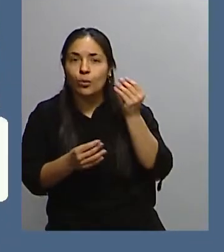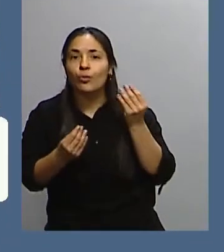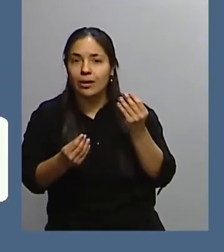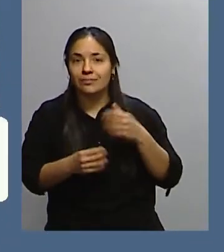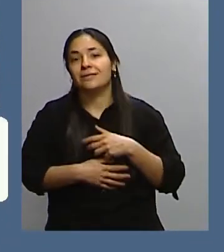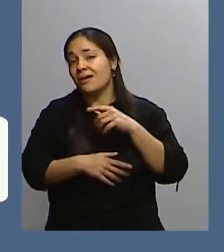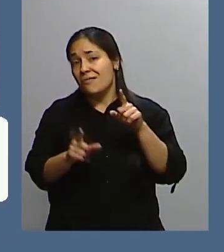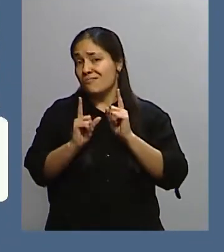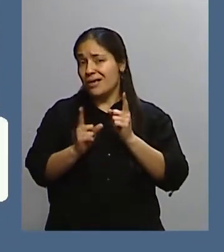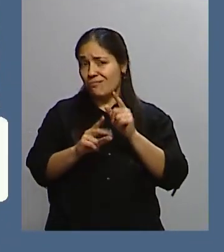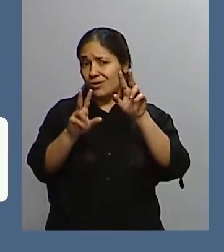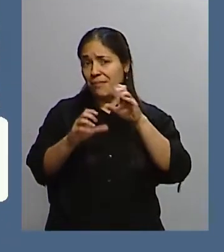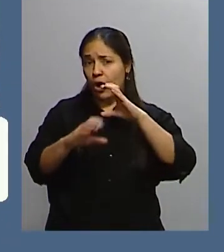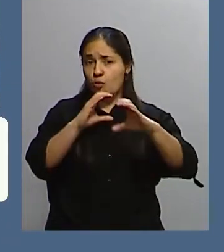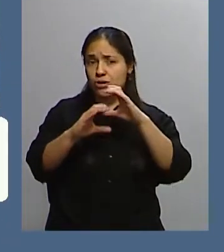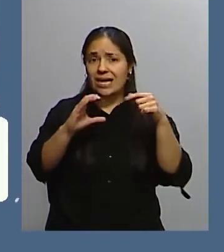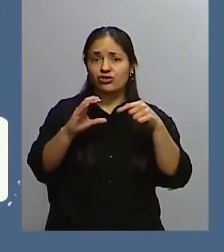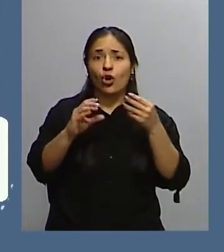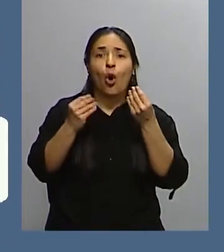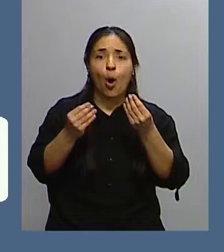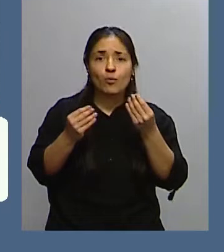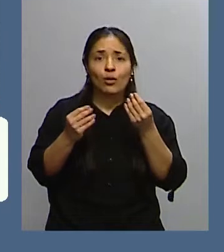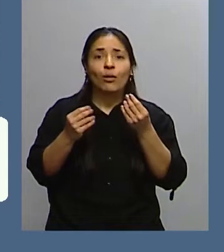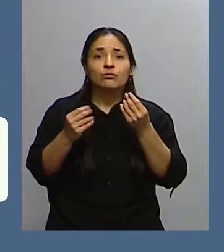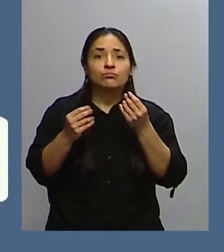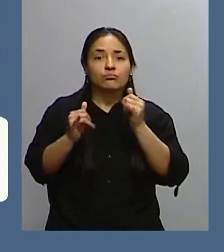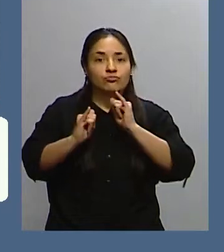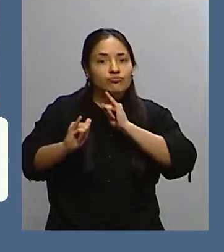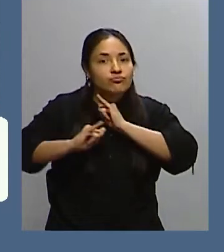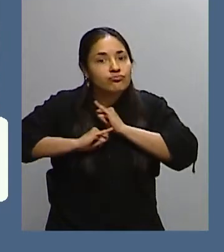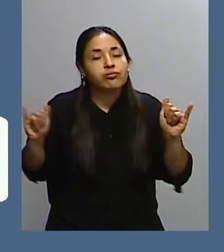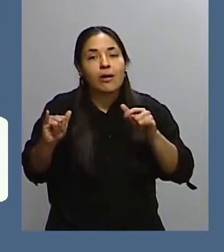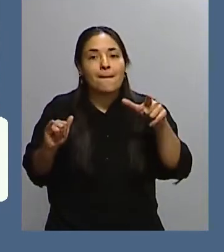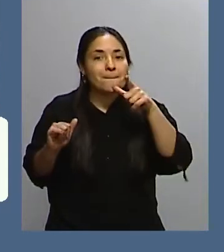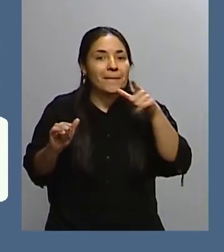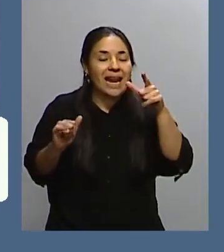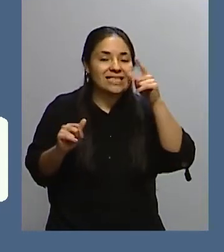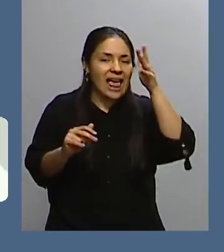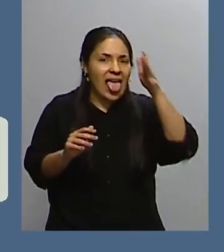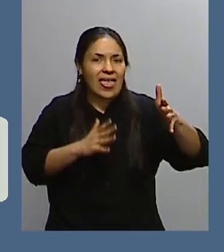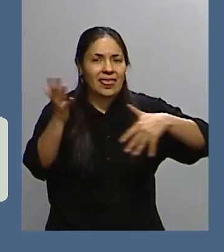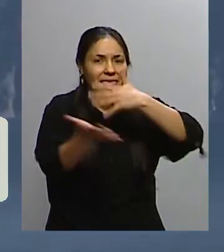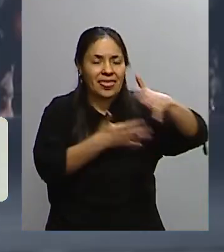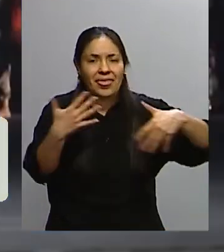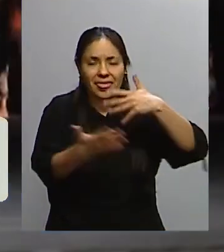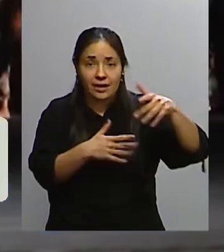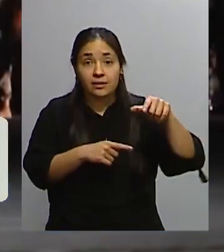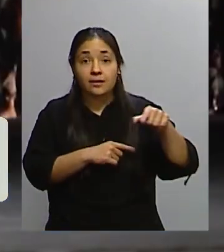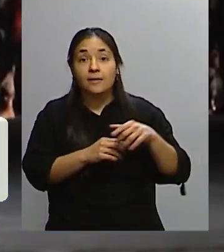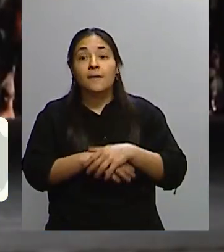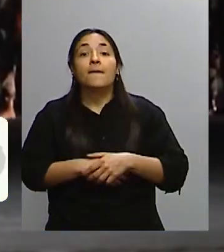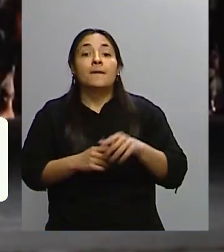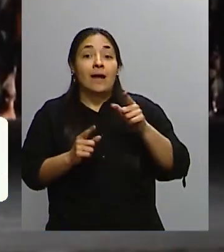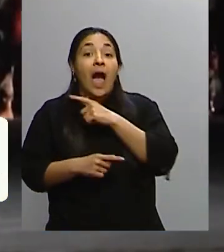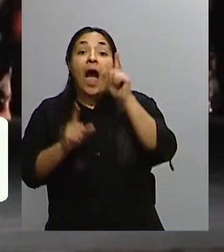el tratamiento del terrorismo, cuando en Chile, digamos, lo que ocurrían eran hechos bastante menos graves de violencia. Claro. Los hechos han incrementado